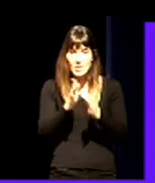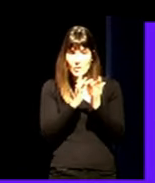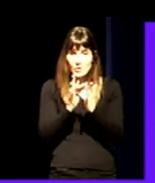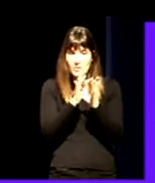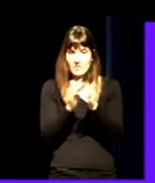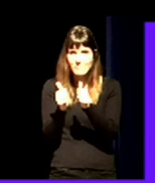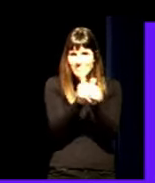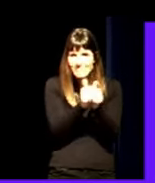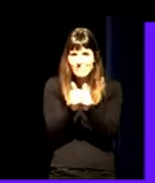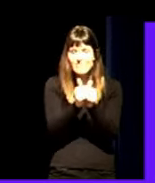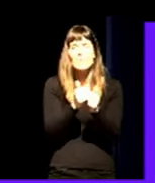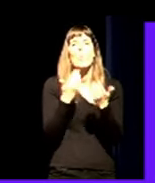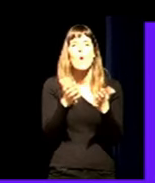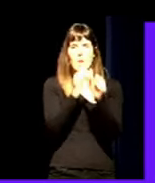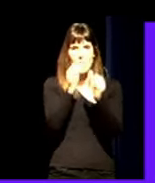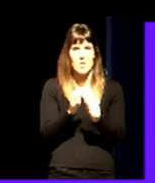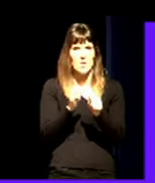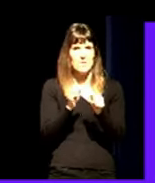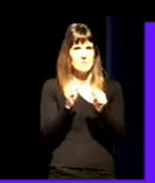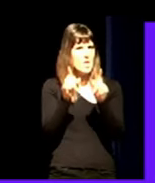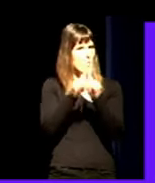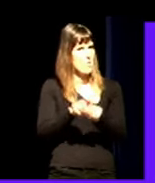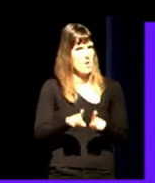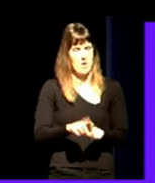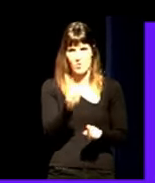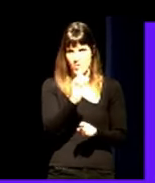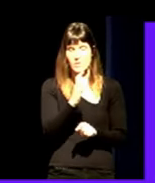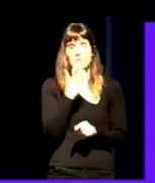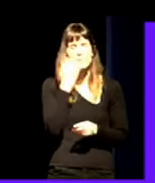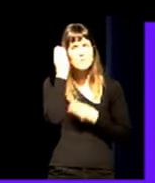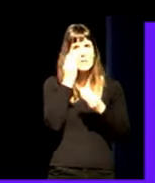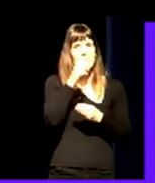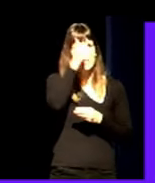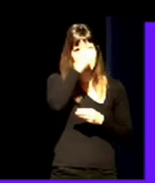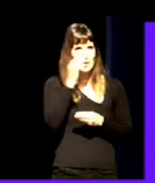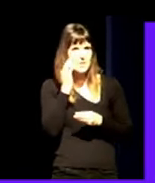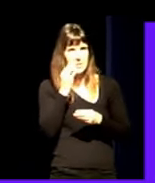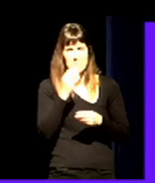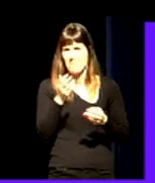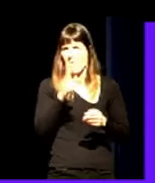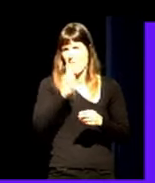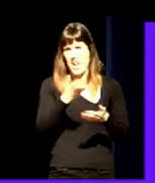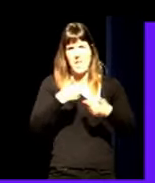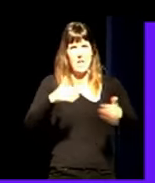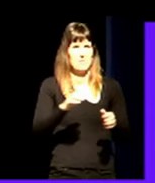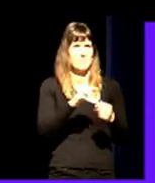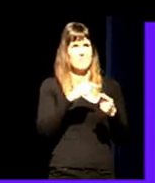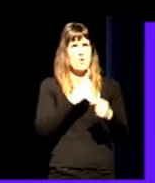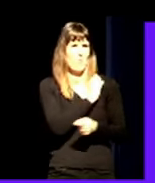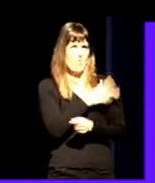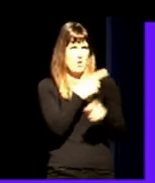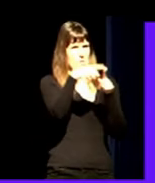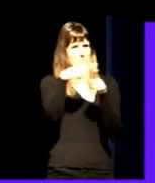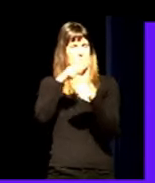en marcha en nuestro centro, porque todos no son iguales. Si hemos decidido que no son chicos y chicas para todo, sino que vamos a especializar